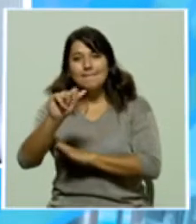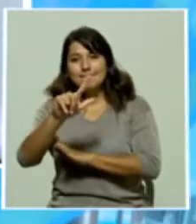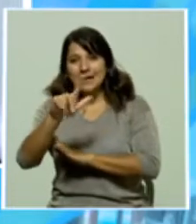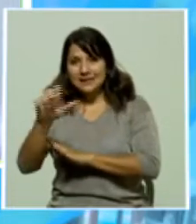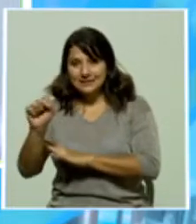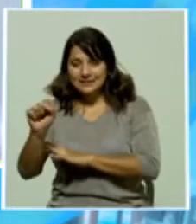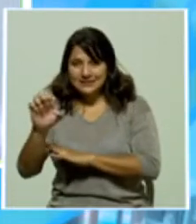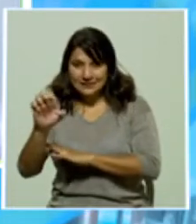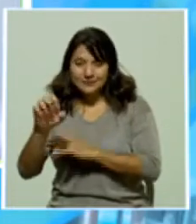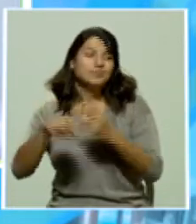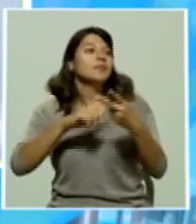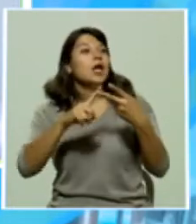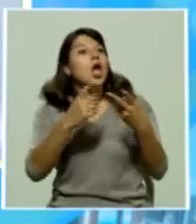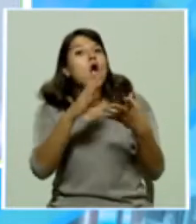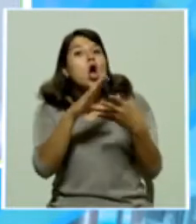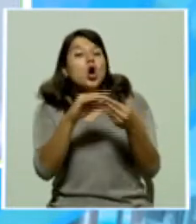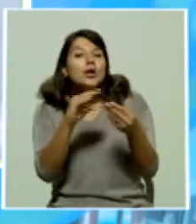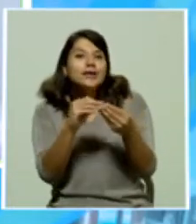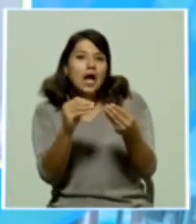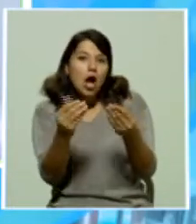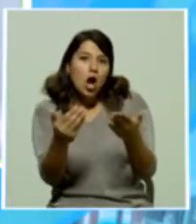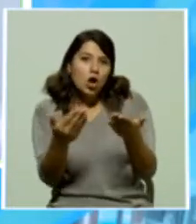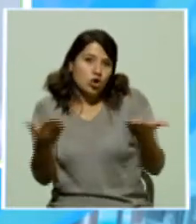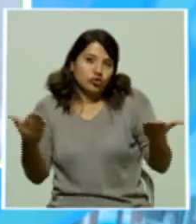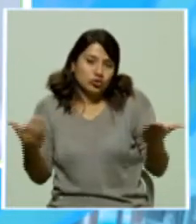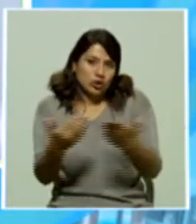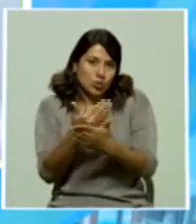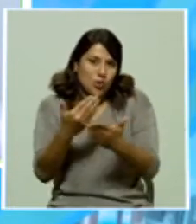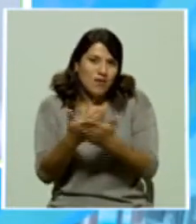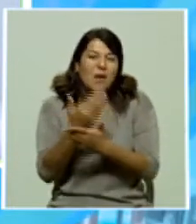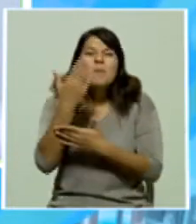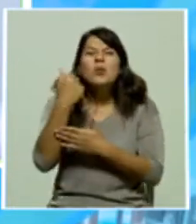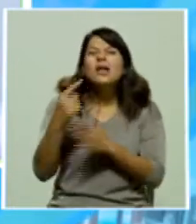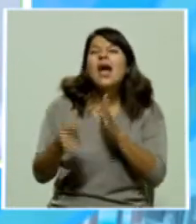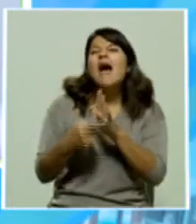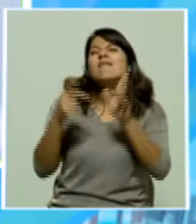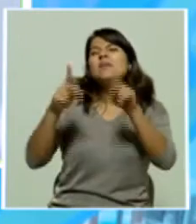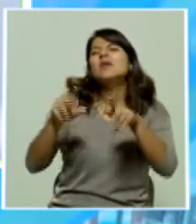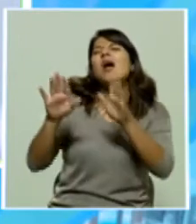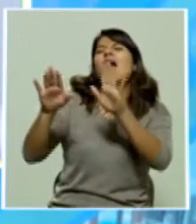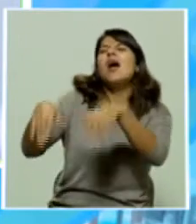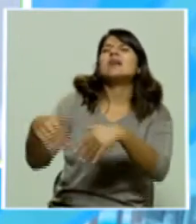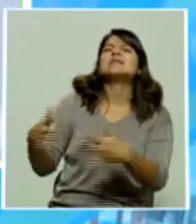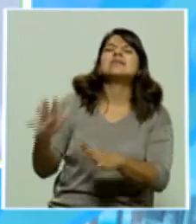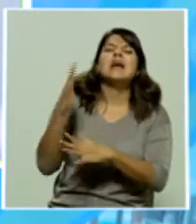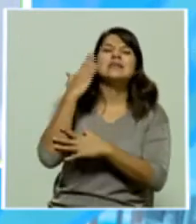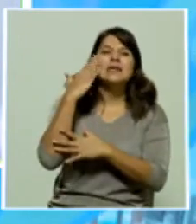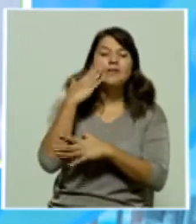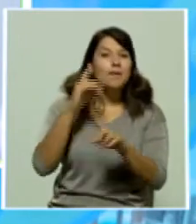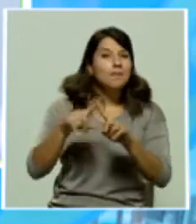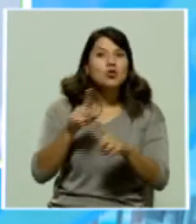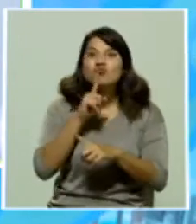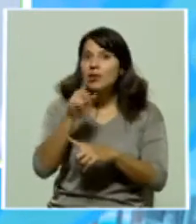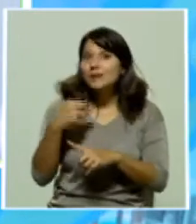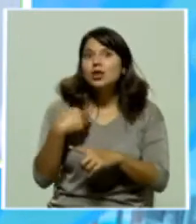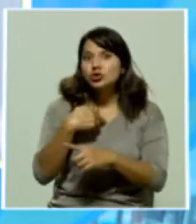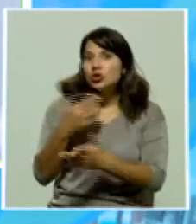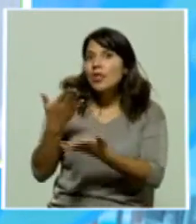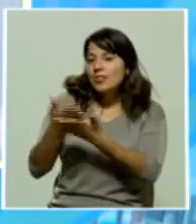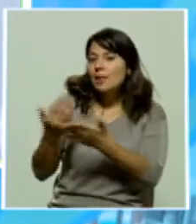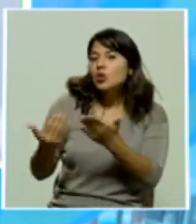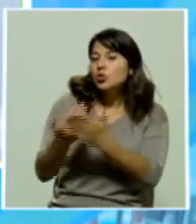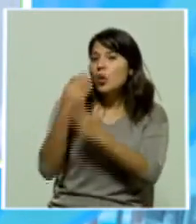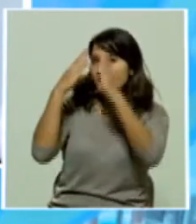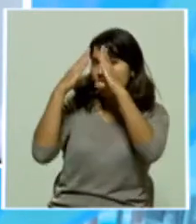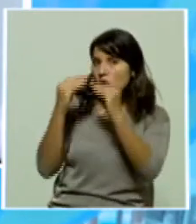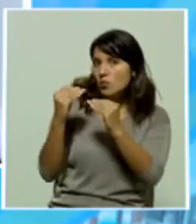cosas que no había contado, porque claramente algunos podrían pensar que estas son historias muy conocidas en Colombia, y realmente el documental aporta nuevos datos en